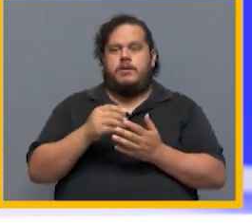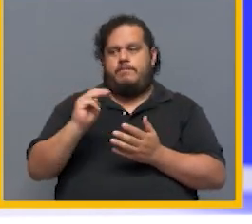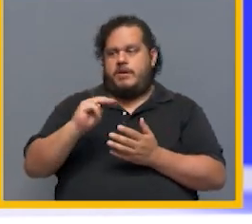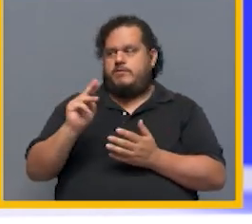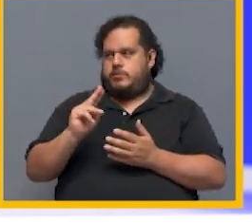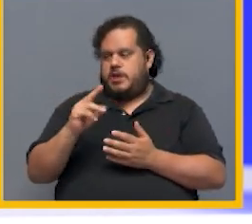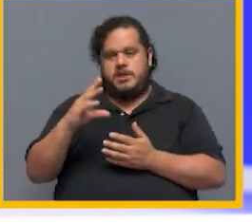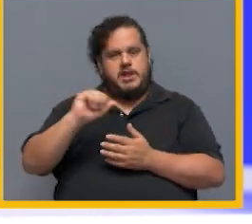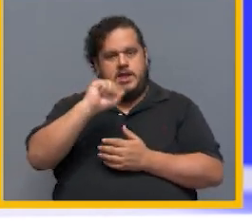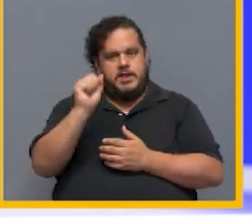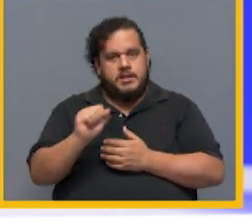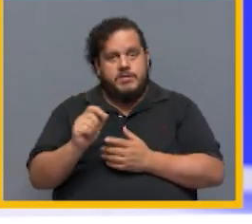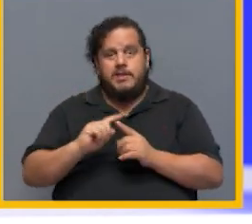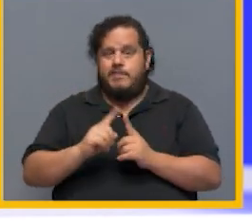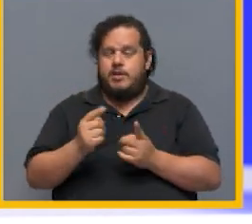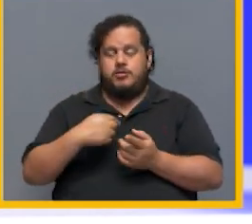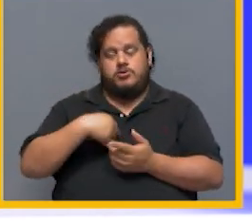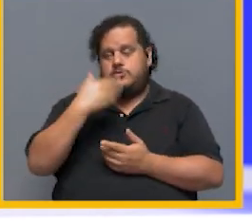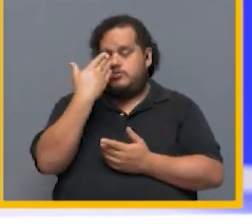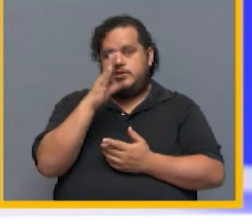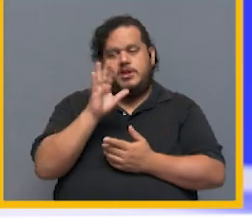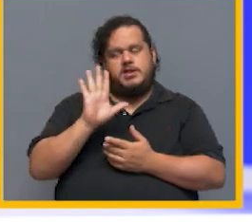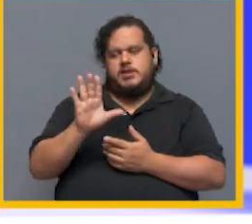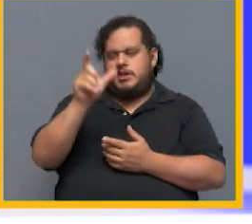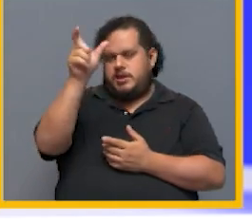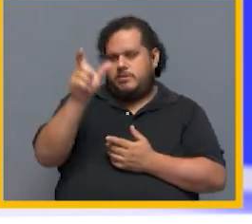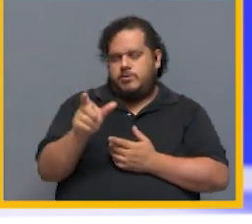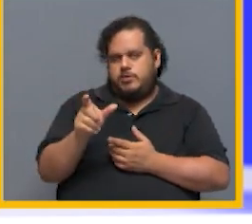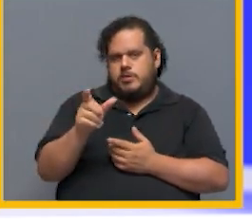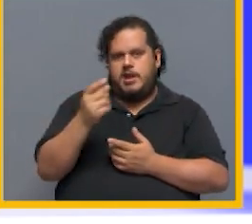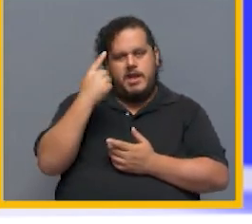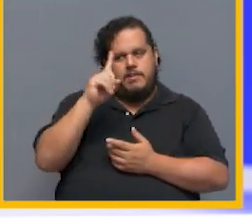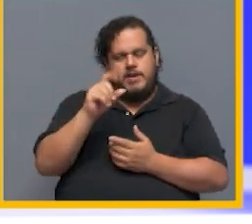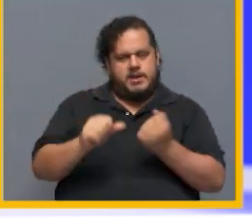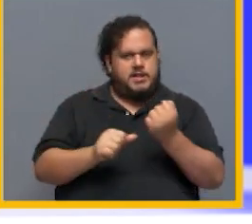en Saprissa. Pero yo no sé si su personalidad dé para que sea el asistente técnico de Suárez.